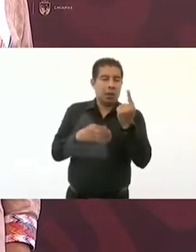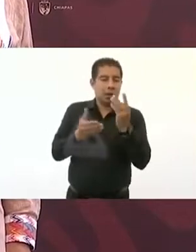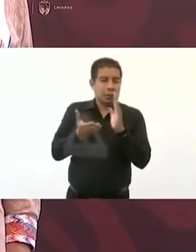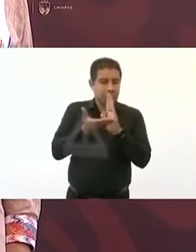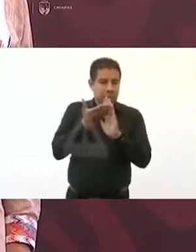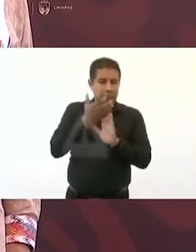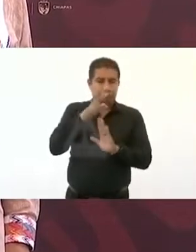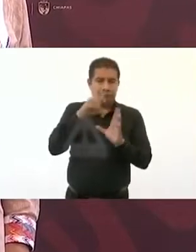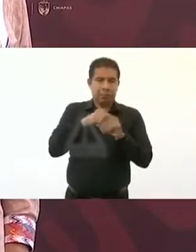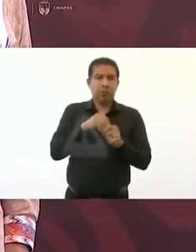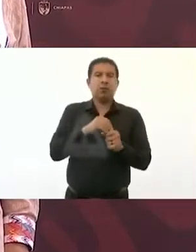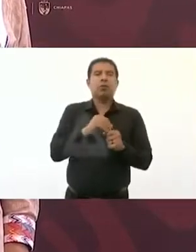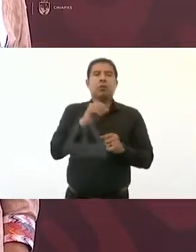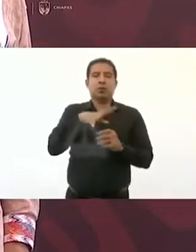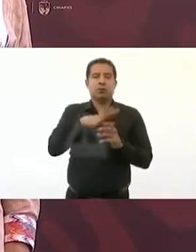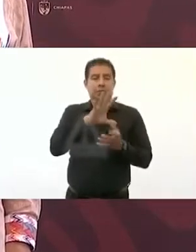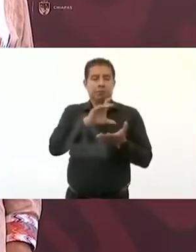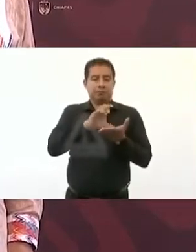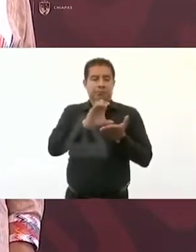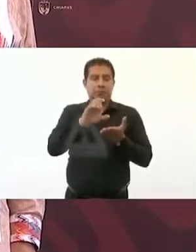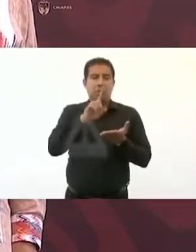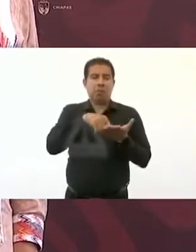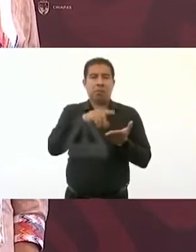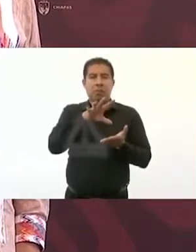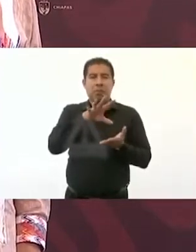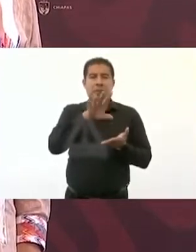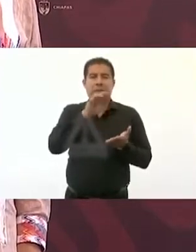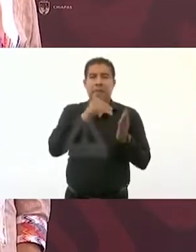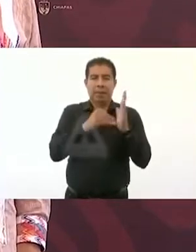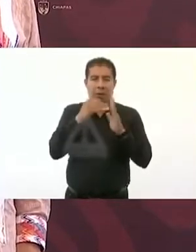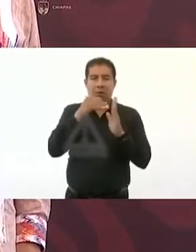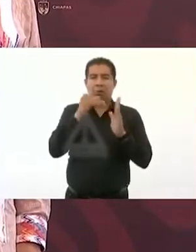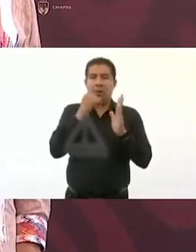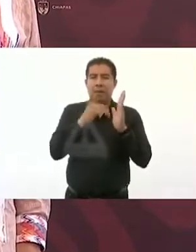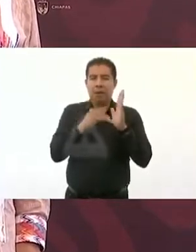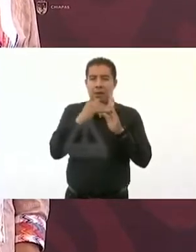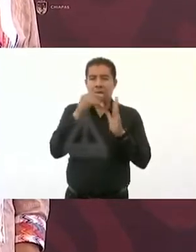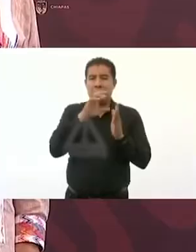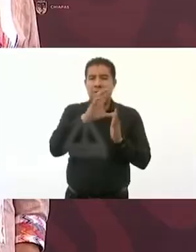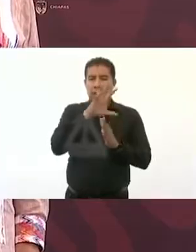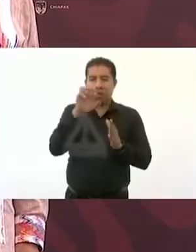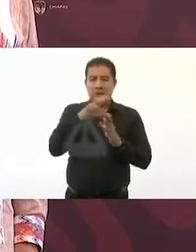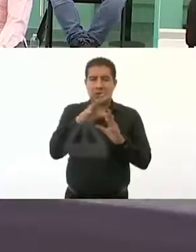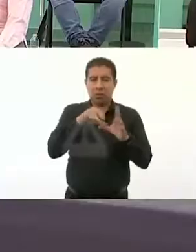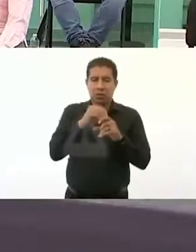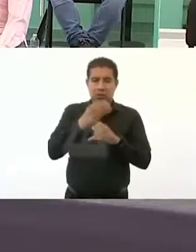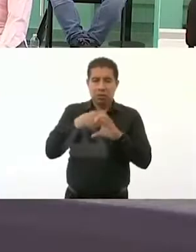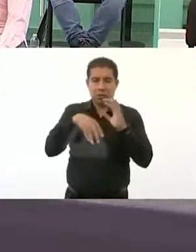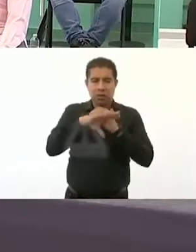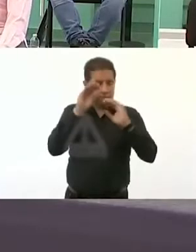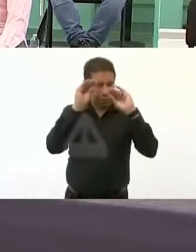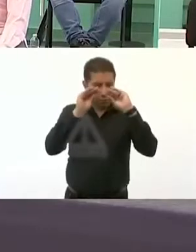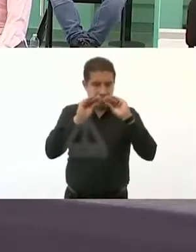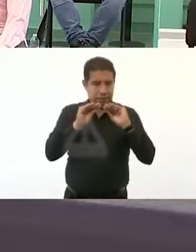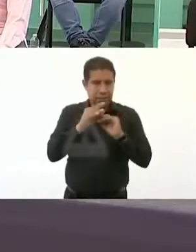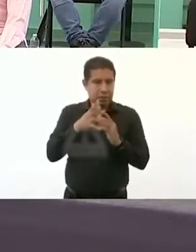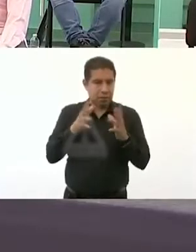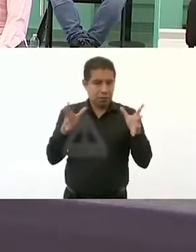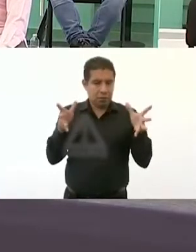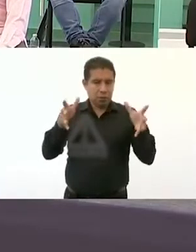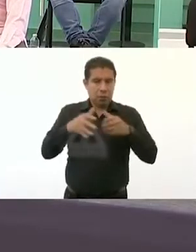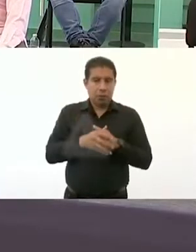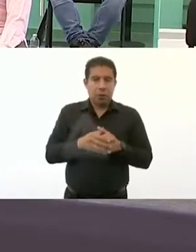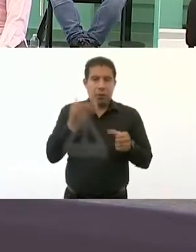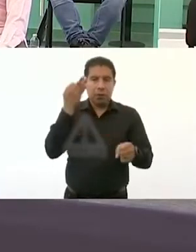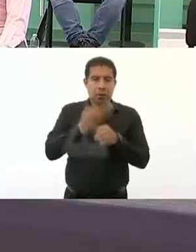civil y alrededor de $1,500,000 a $1,800,000 en su equipamiento. Actualmente